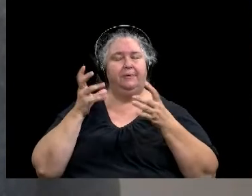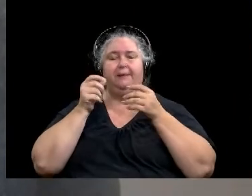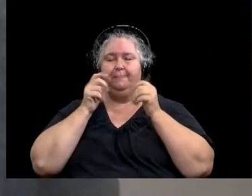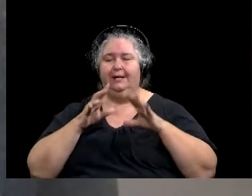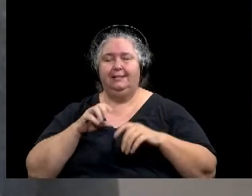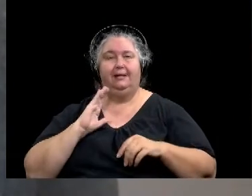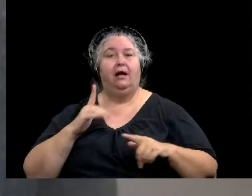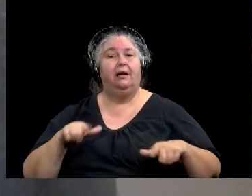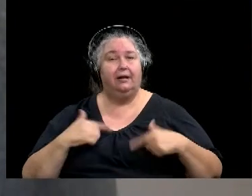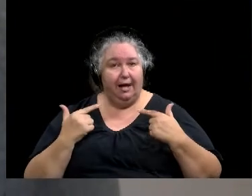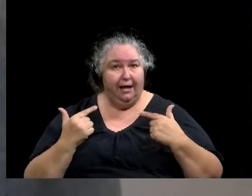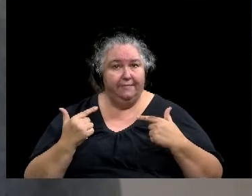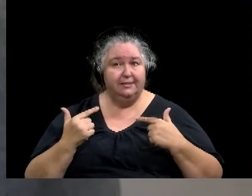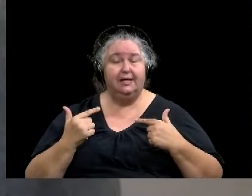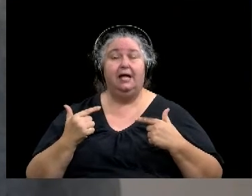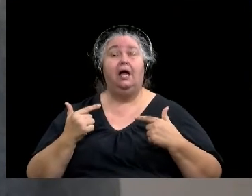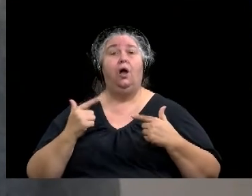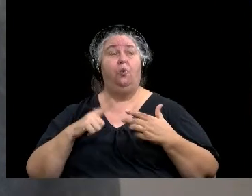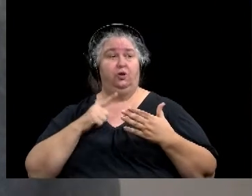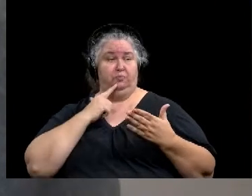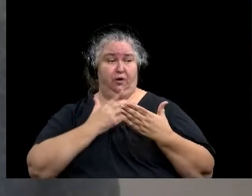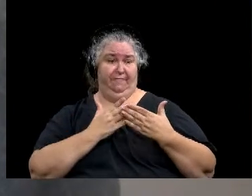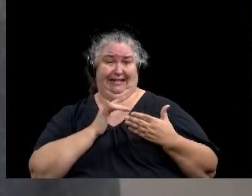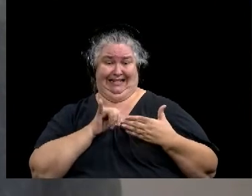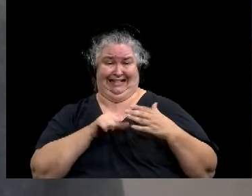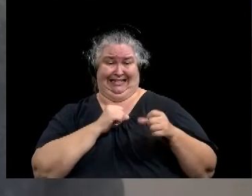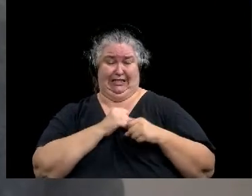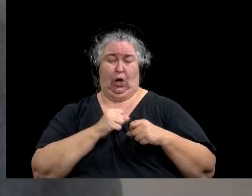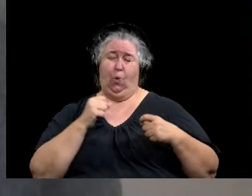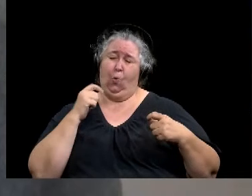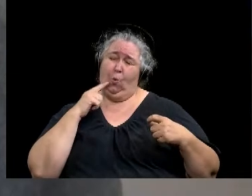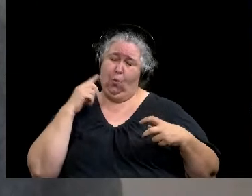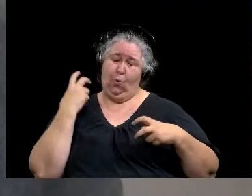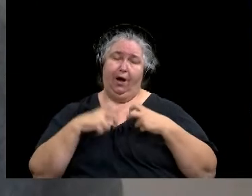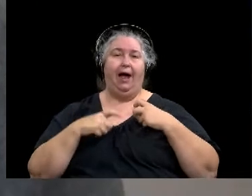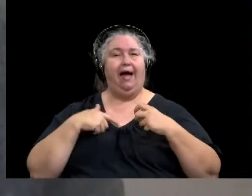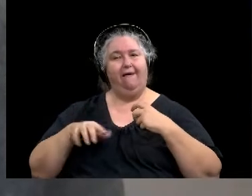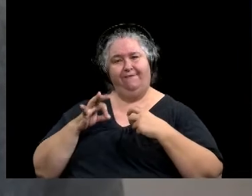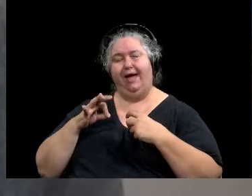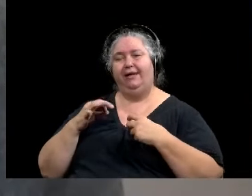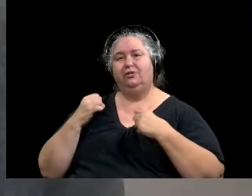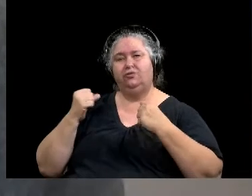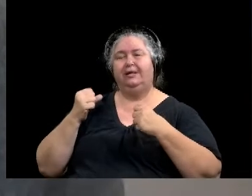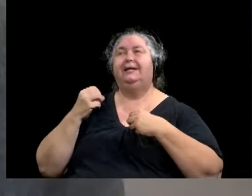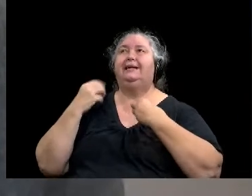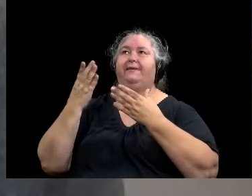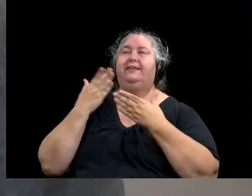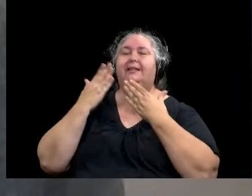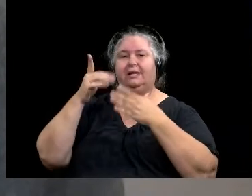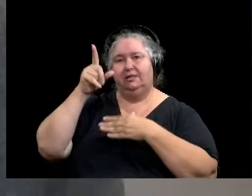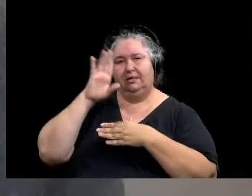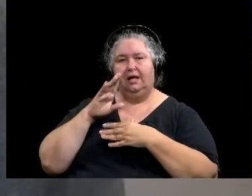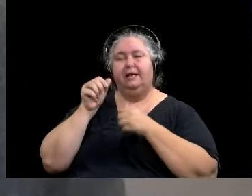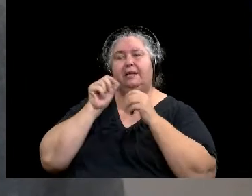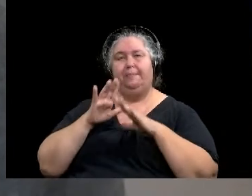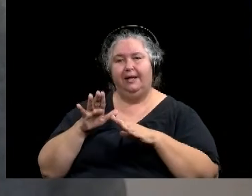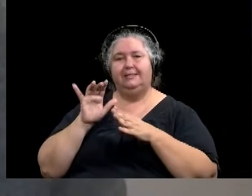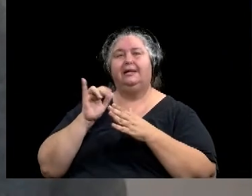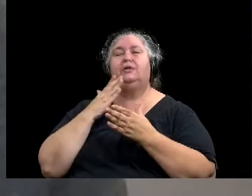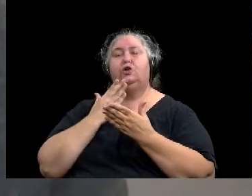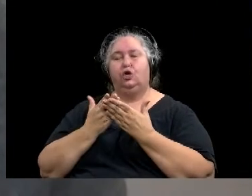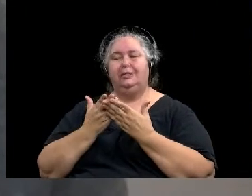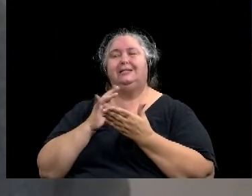hagamos un pausa y dar gracias a dios y yo le he dado yo he encontrado